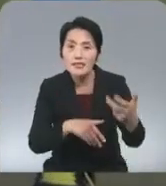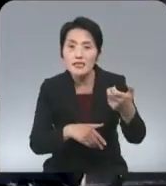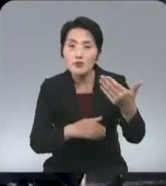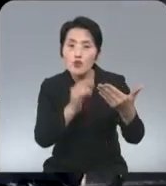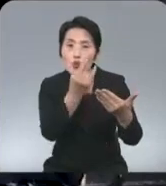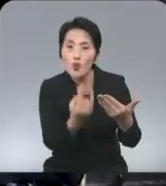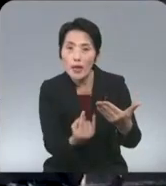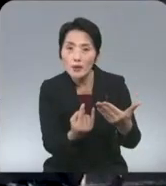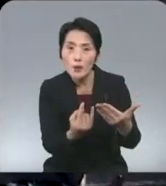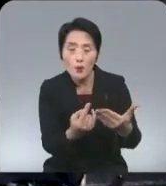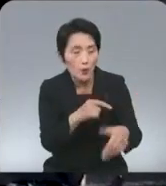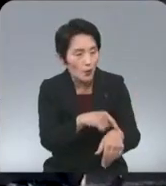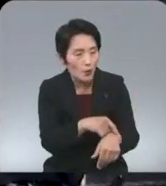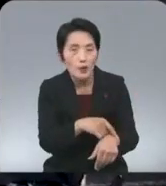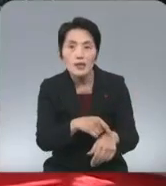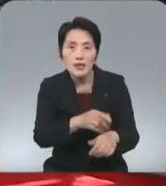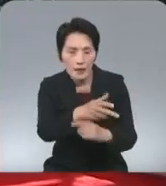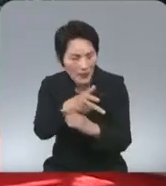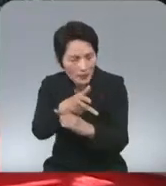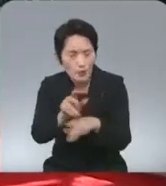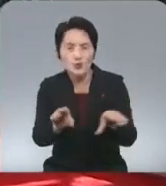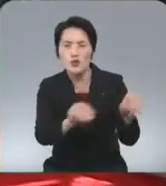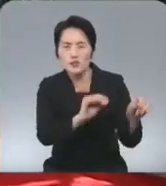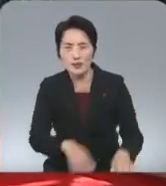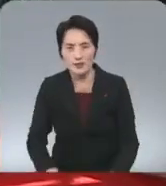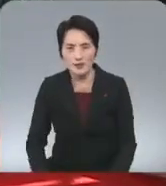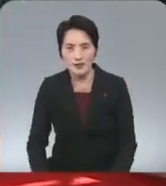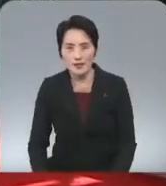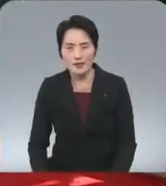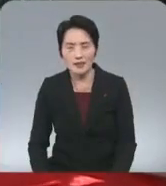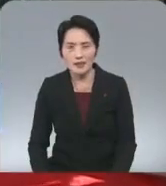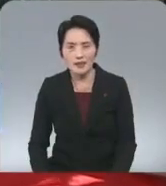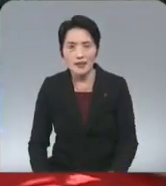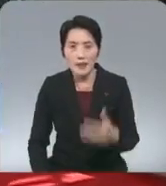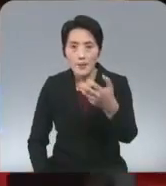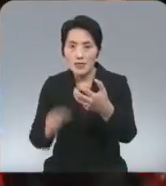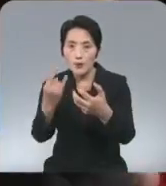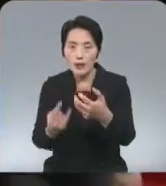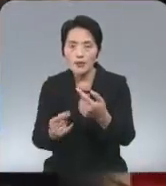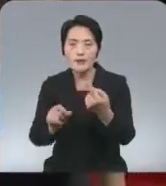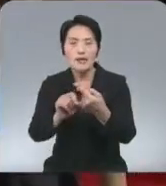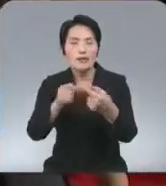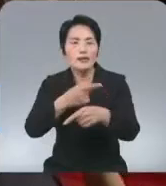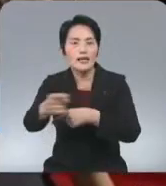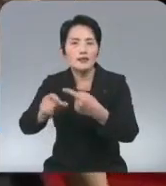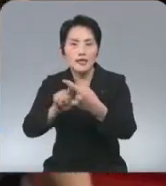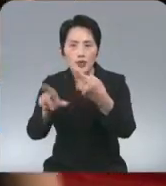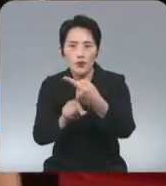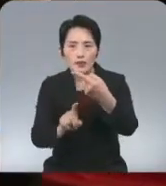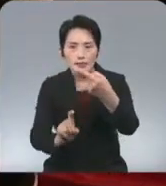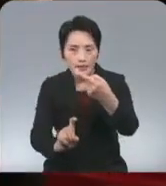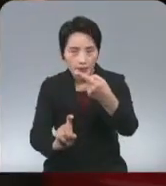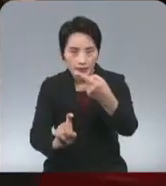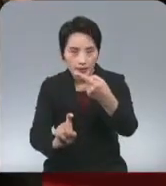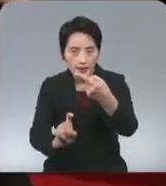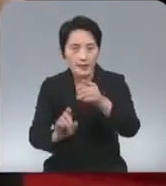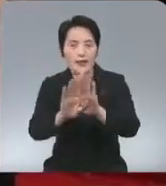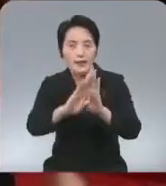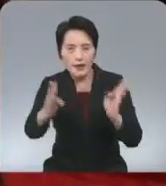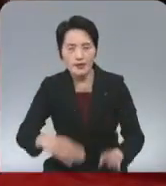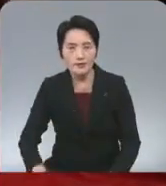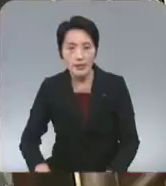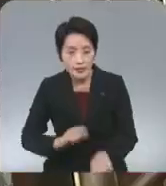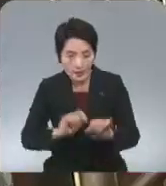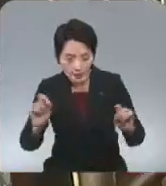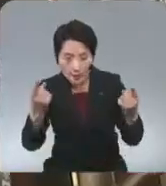manola darguis principal crítica de cine del diario estadounidense describió la cinta surcoreana como un laberinto que ofrece un